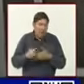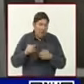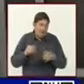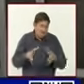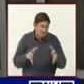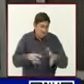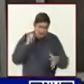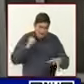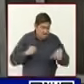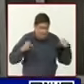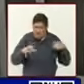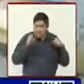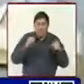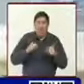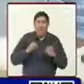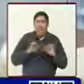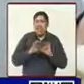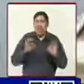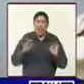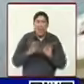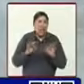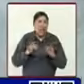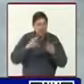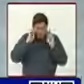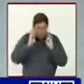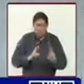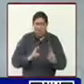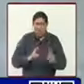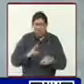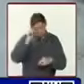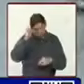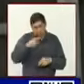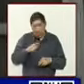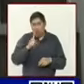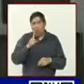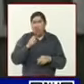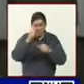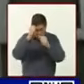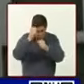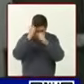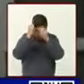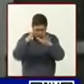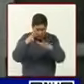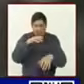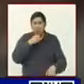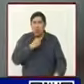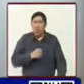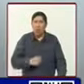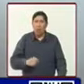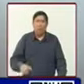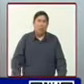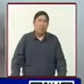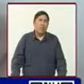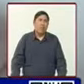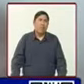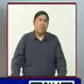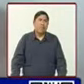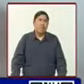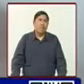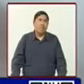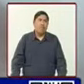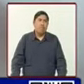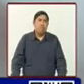de miedo, no han tenido ni siquiera un poco de respeto, que él es ya un abuelito, es un anciano.